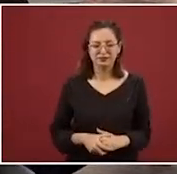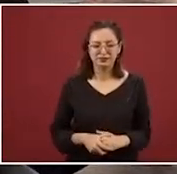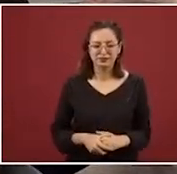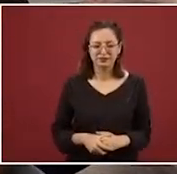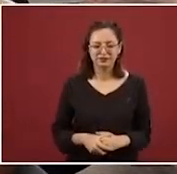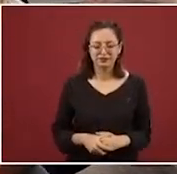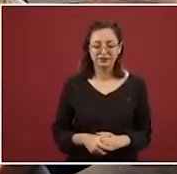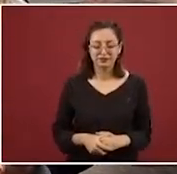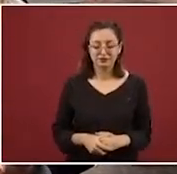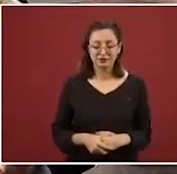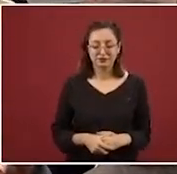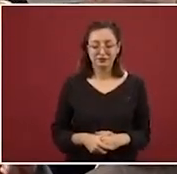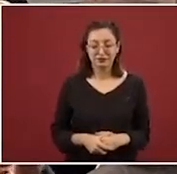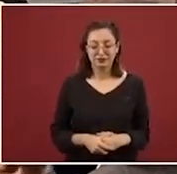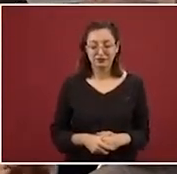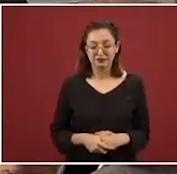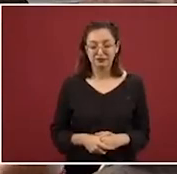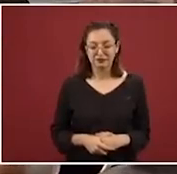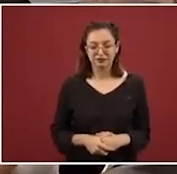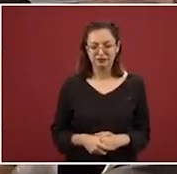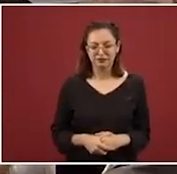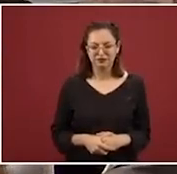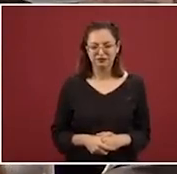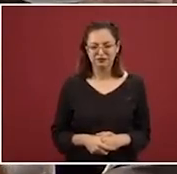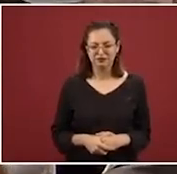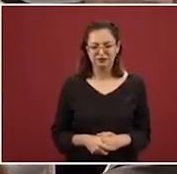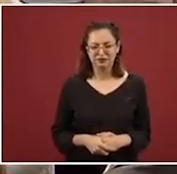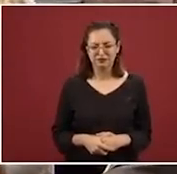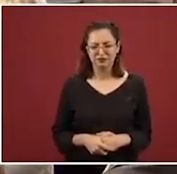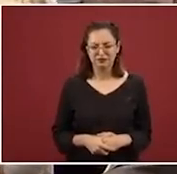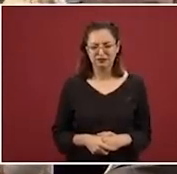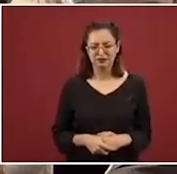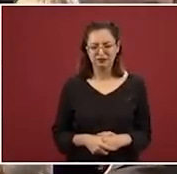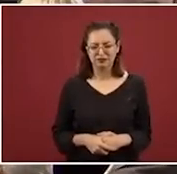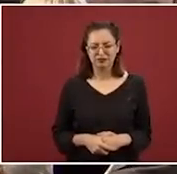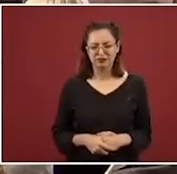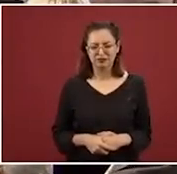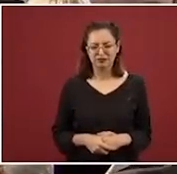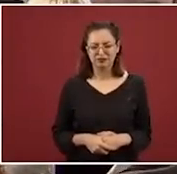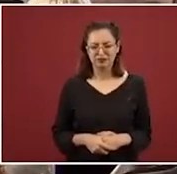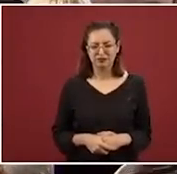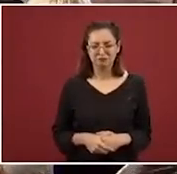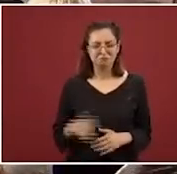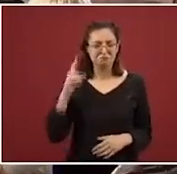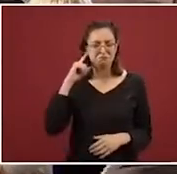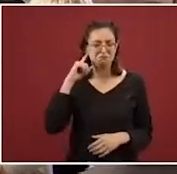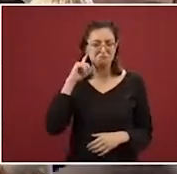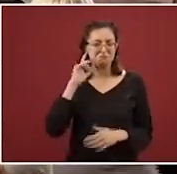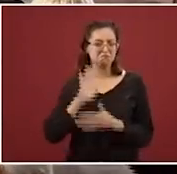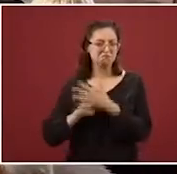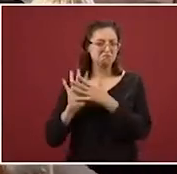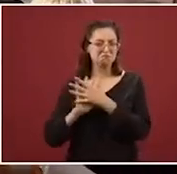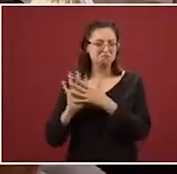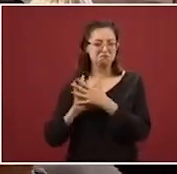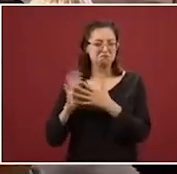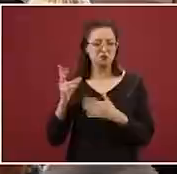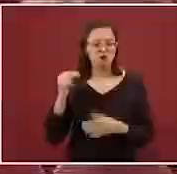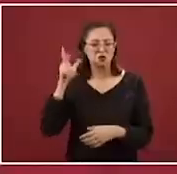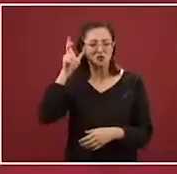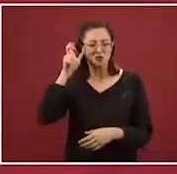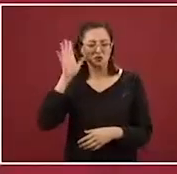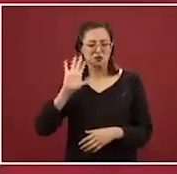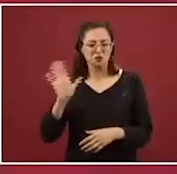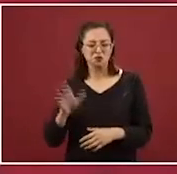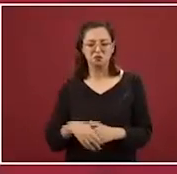Y bueno, pues prácticamente yo creo ya por respeto a mis compañeros, ahí les dejo porque era un rosario de preguntas. Gracias, señor, por su respuesta.